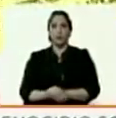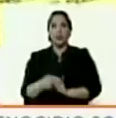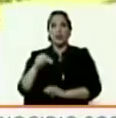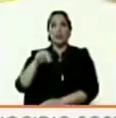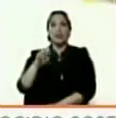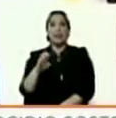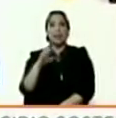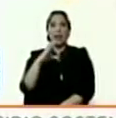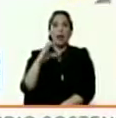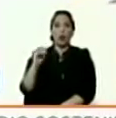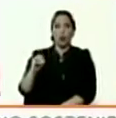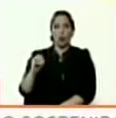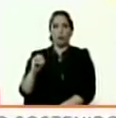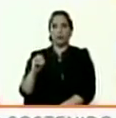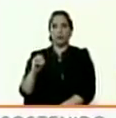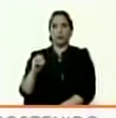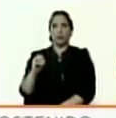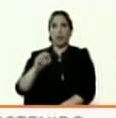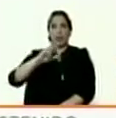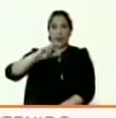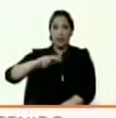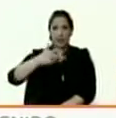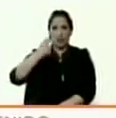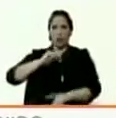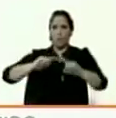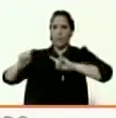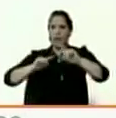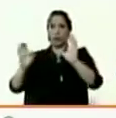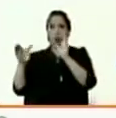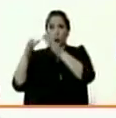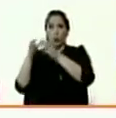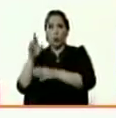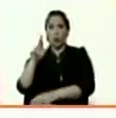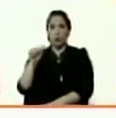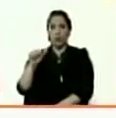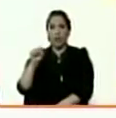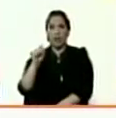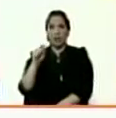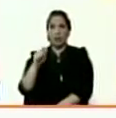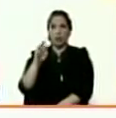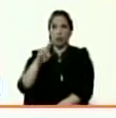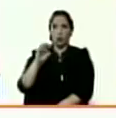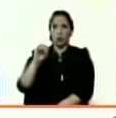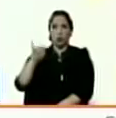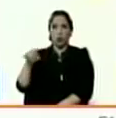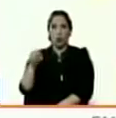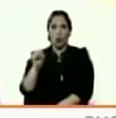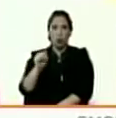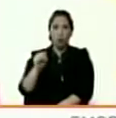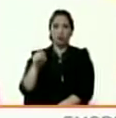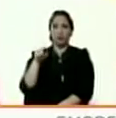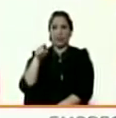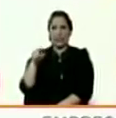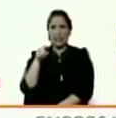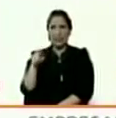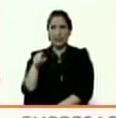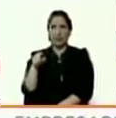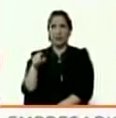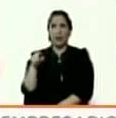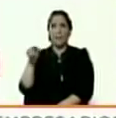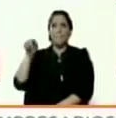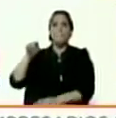se convierte en el tercero al mando de la banda de los Rastrojos, es John Jairo Durán Contreras, alias El